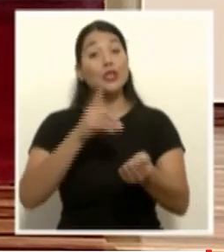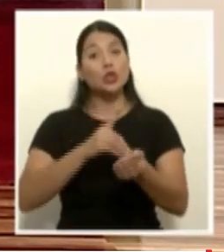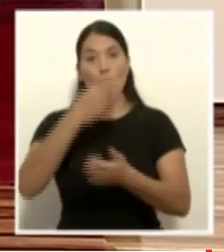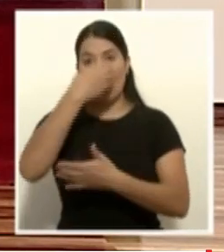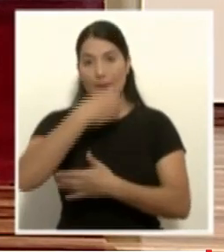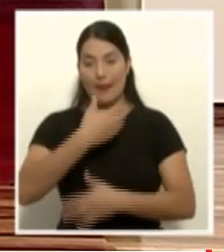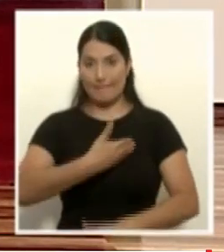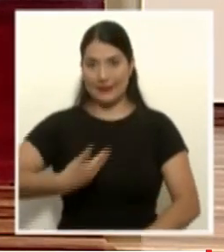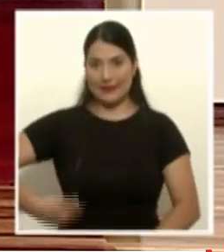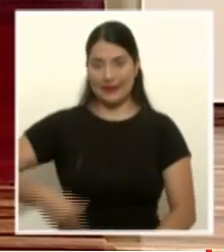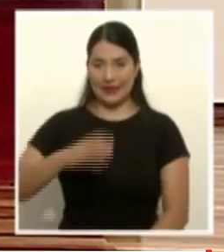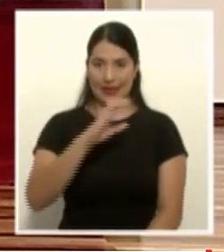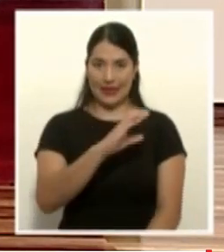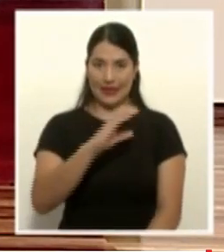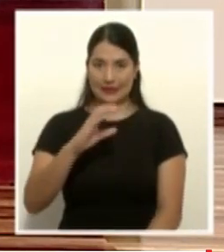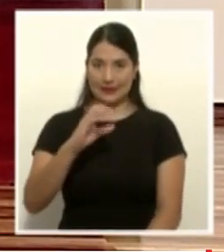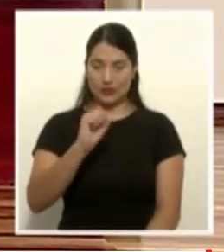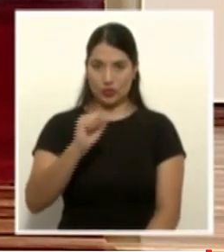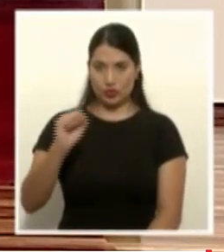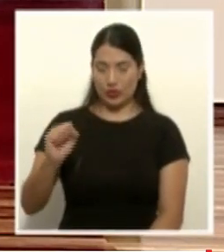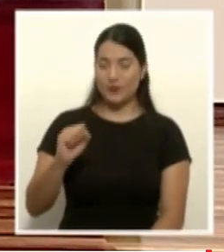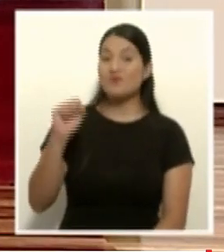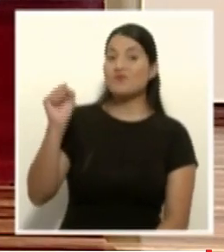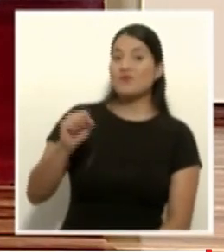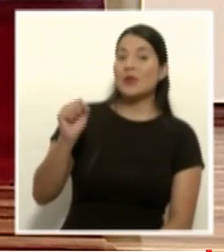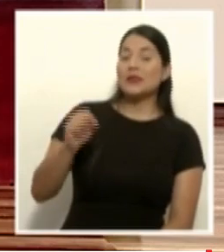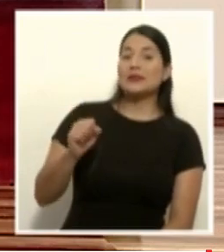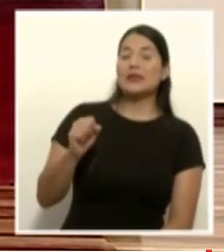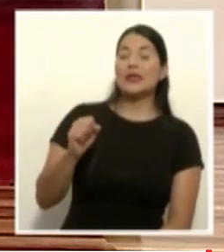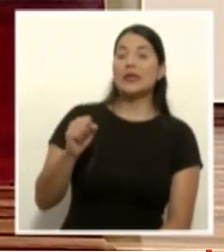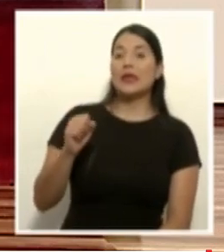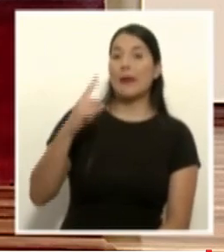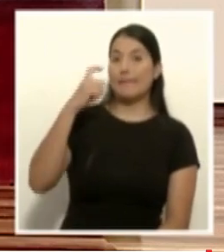Caja. Sí, don Osvaldo, las preguntas